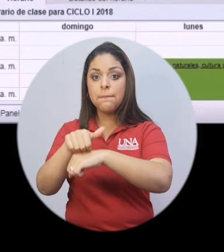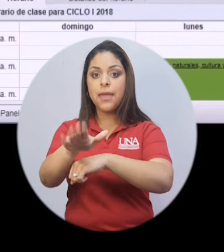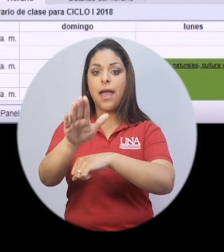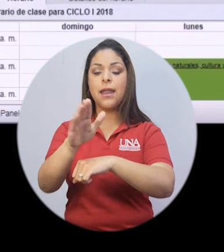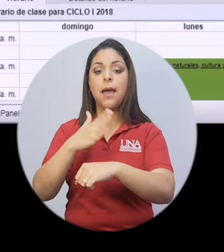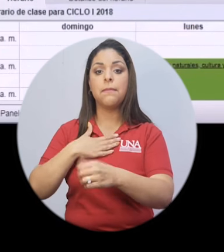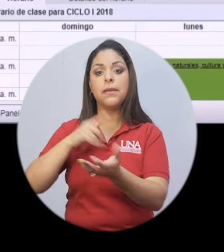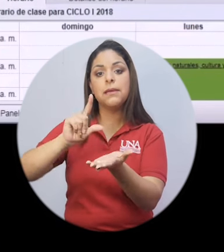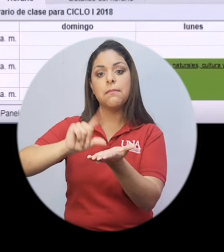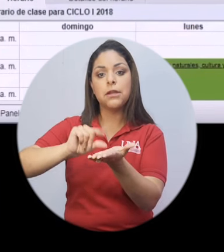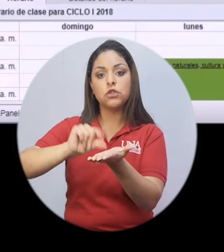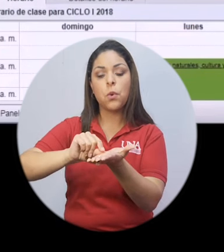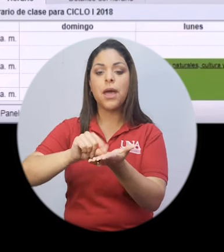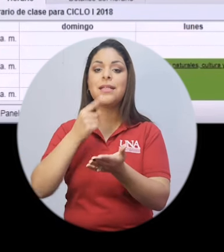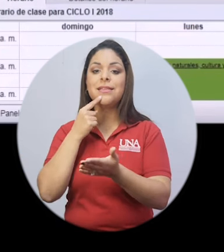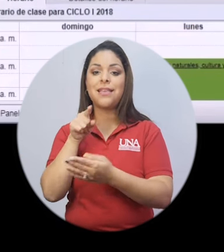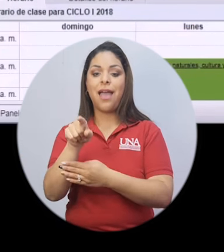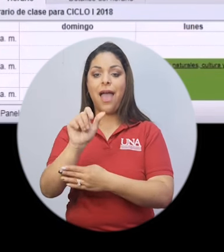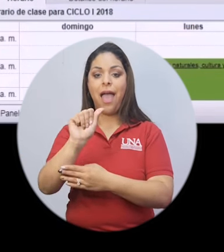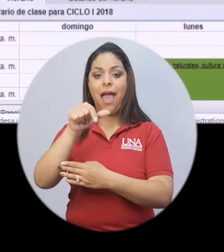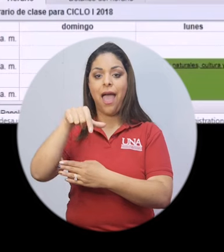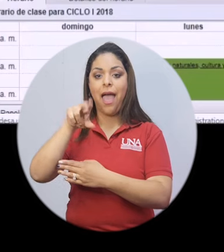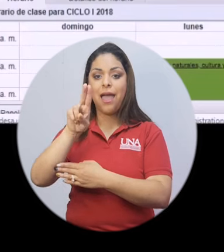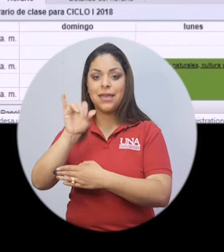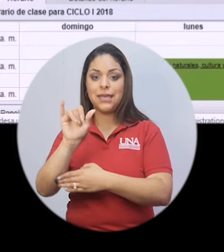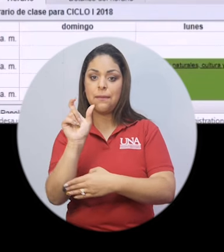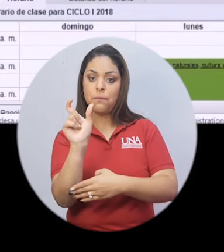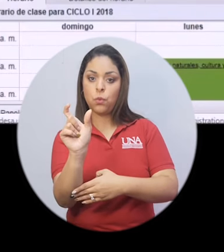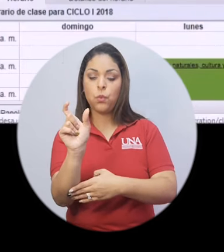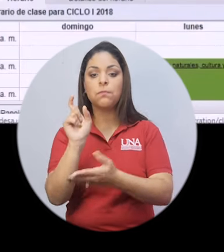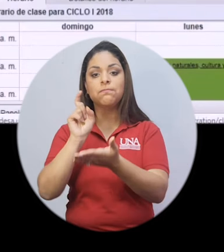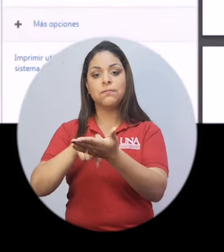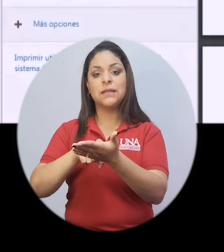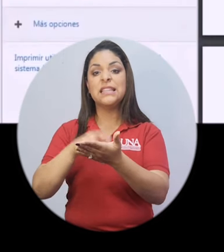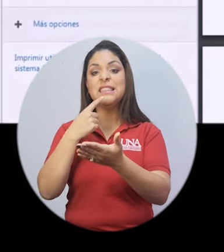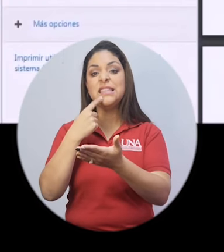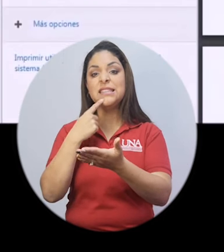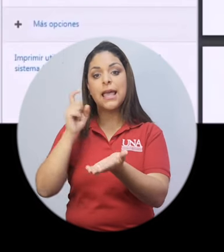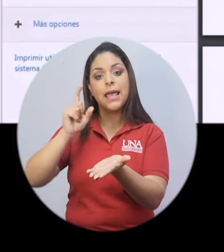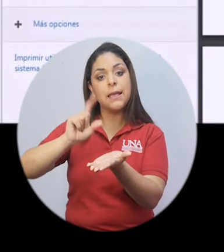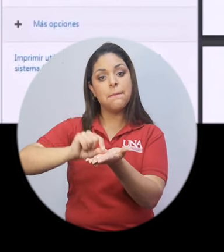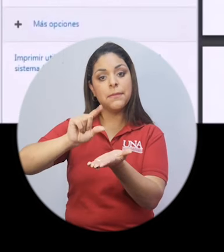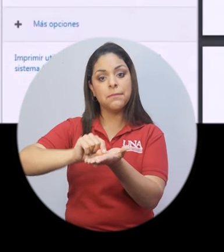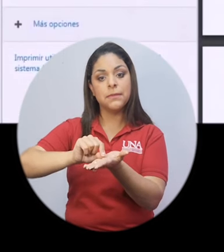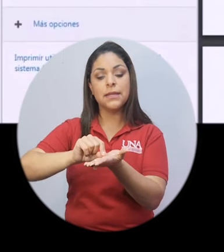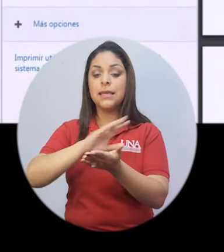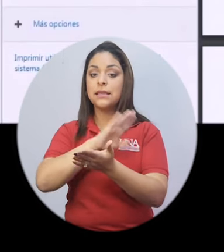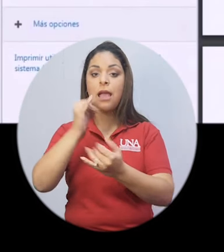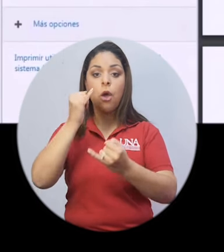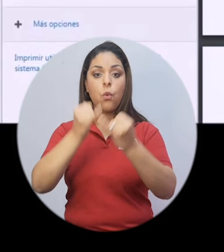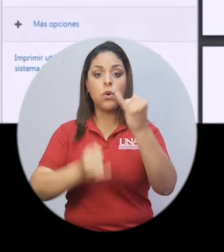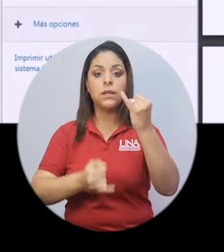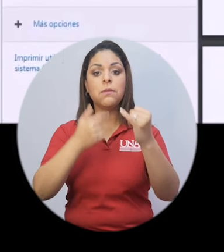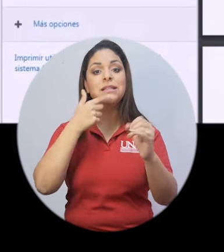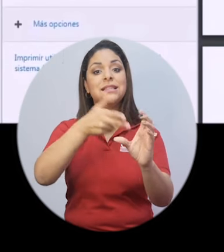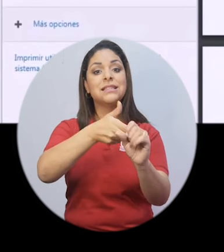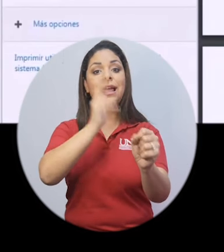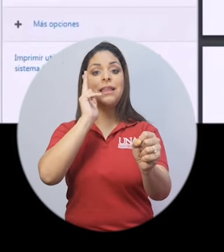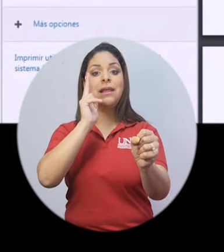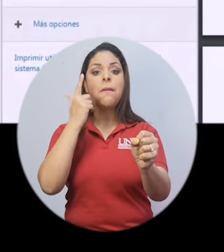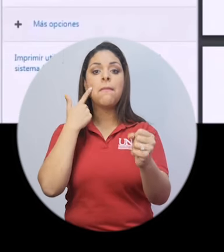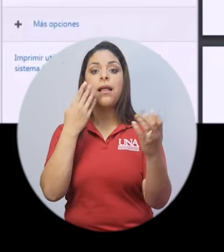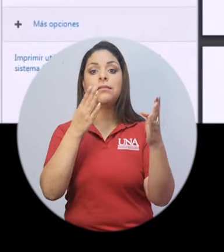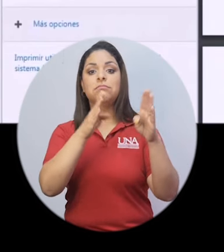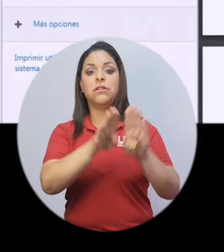el comprobante a tu impresora, hace clic aquí. Hace clic sobre el botón Imprimir. Por último, hace clic sobre la